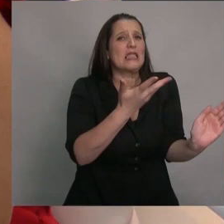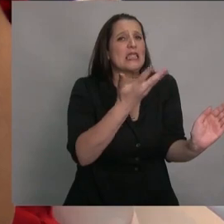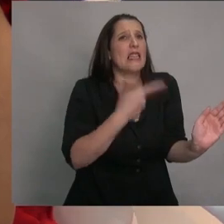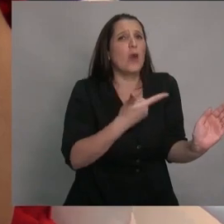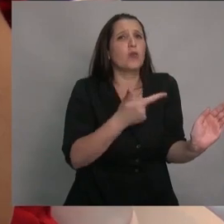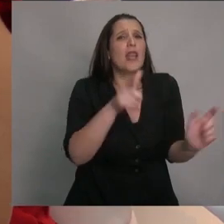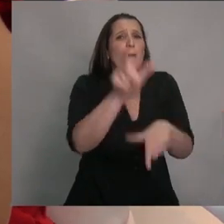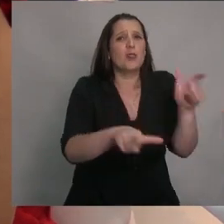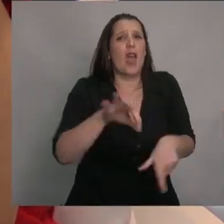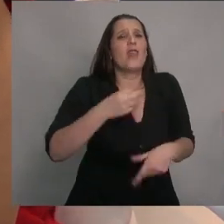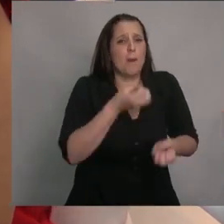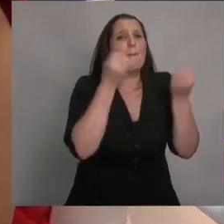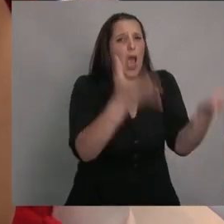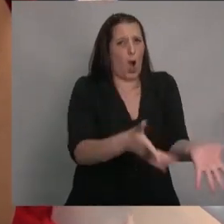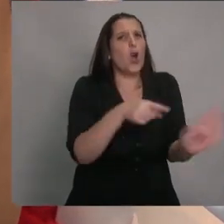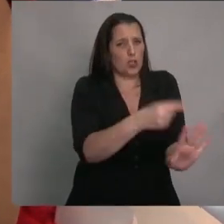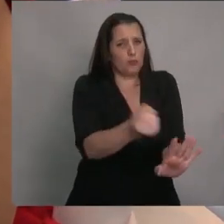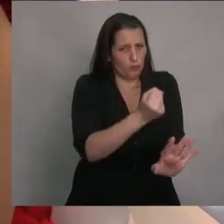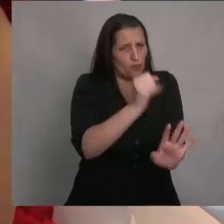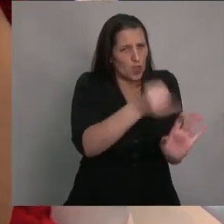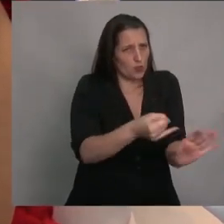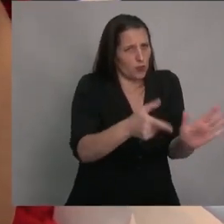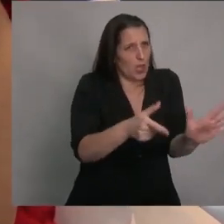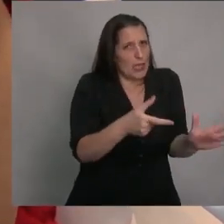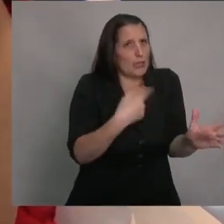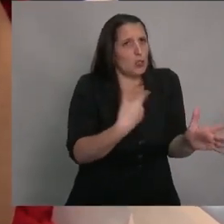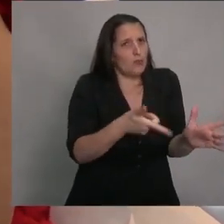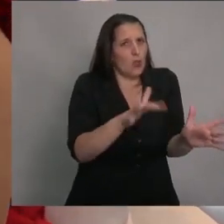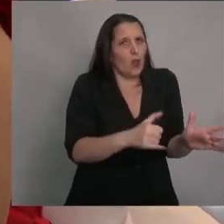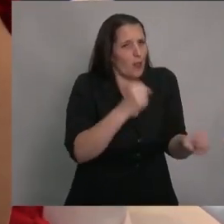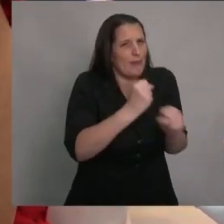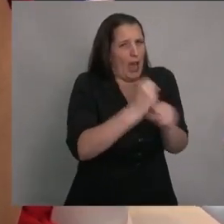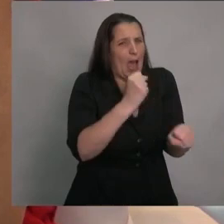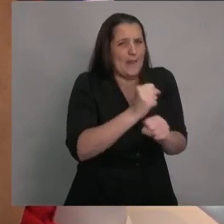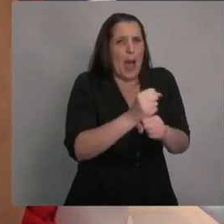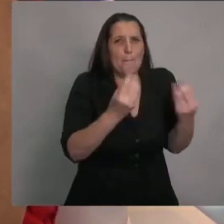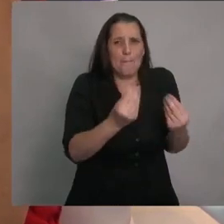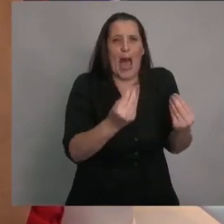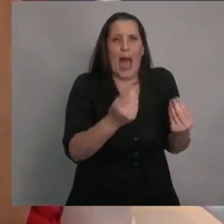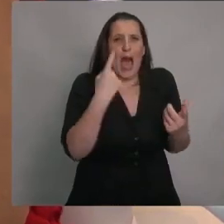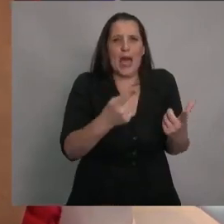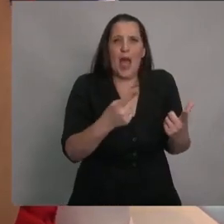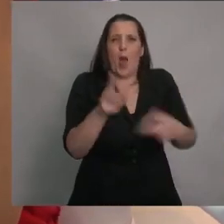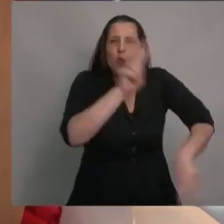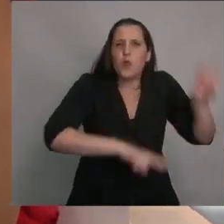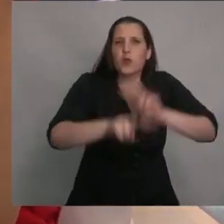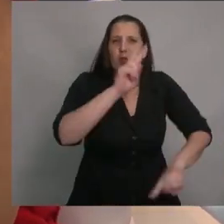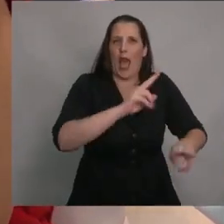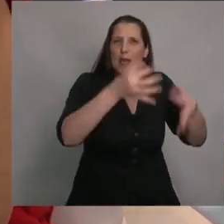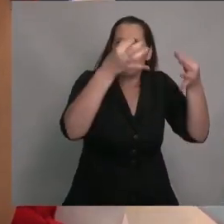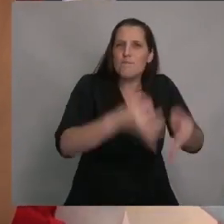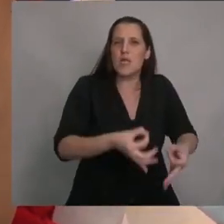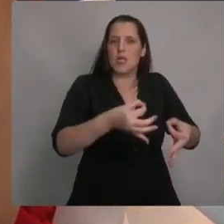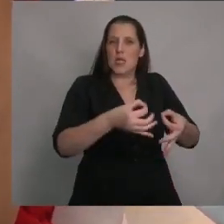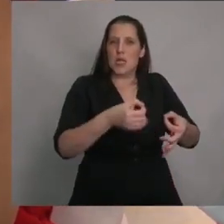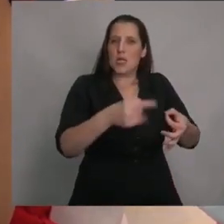mejor vida para más gentes y una práctica que da algún grado de continuidad a las búsquedas del diálogo